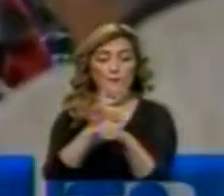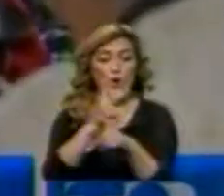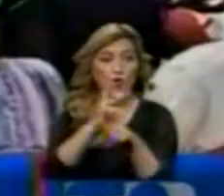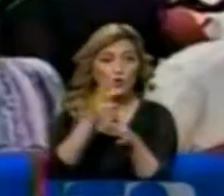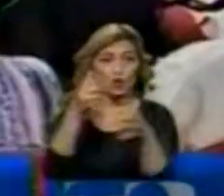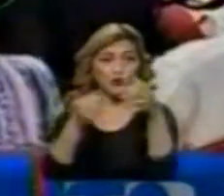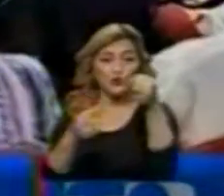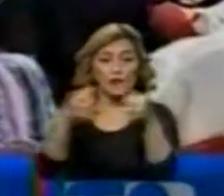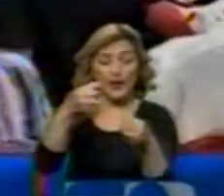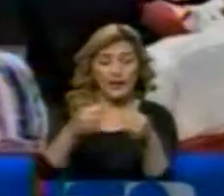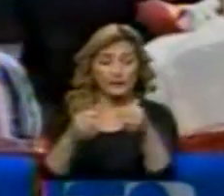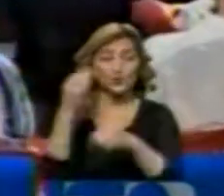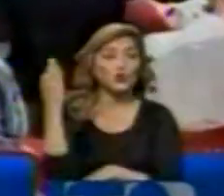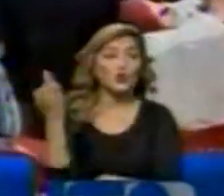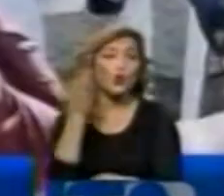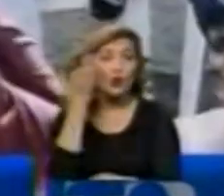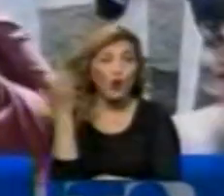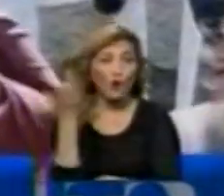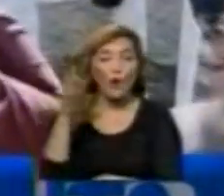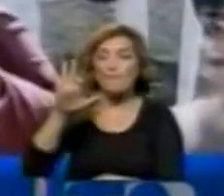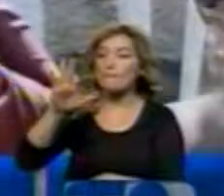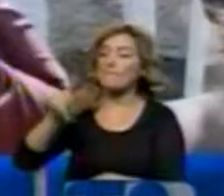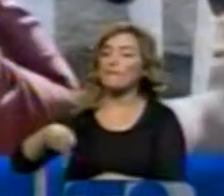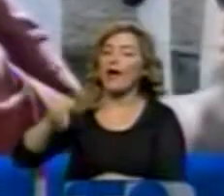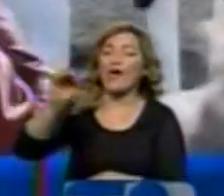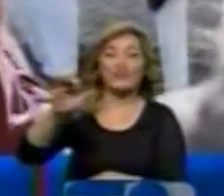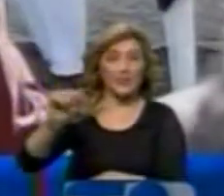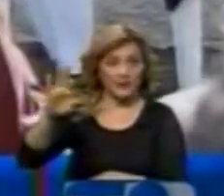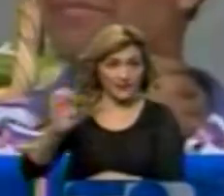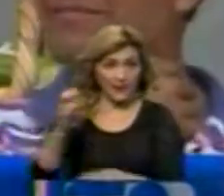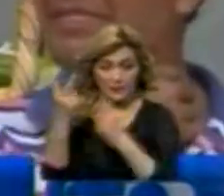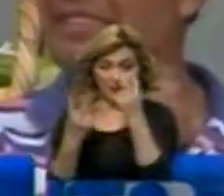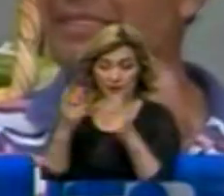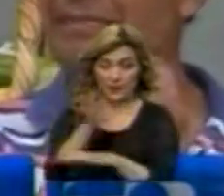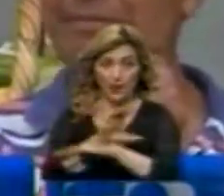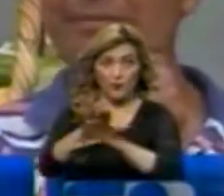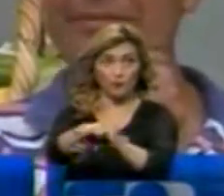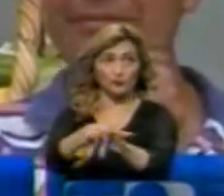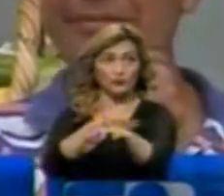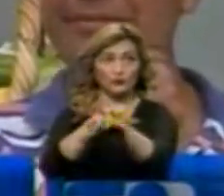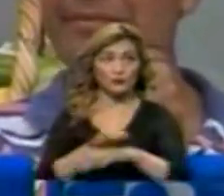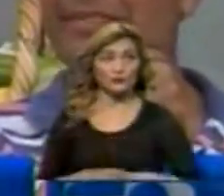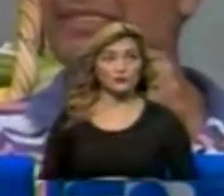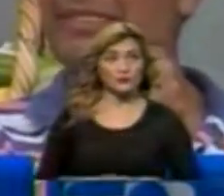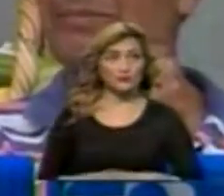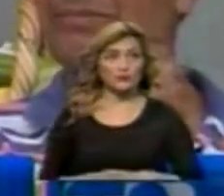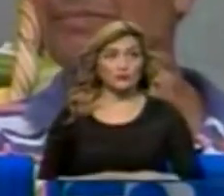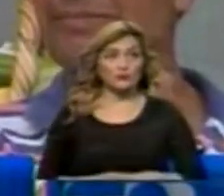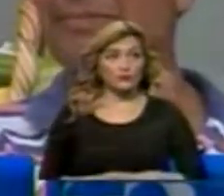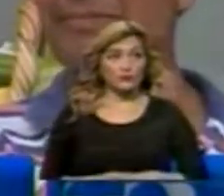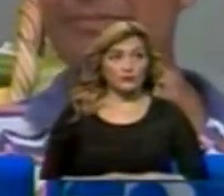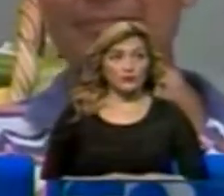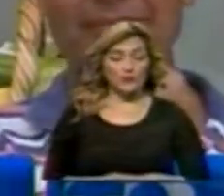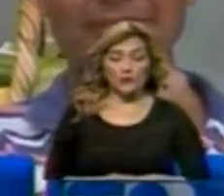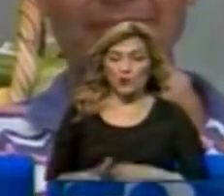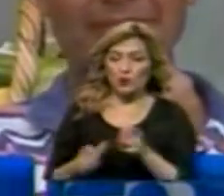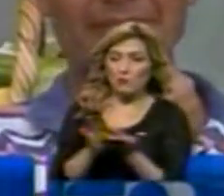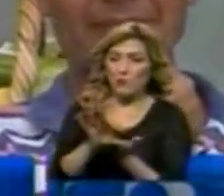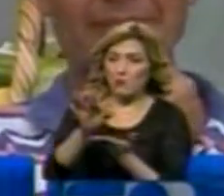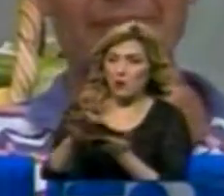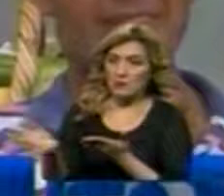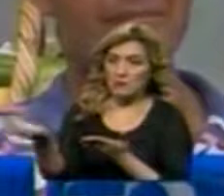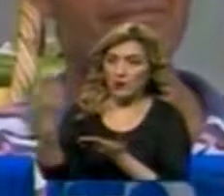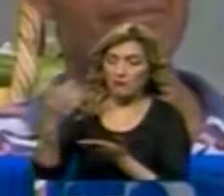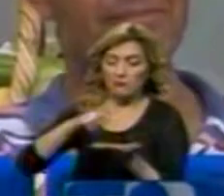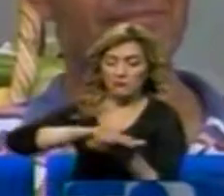leche. Y también en Tungurahua, en Patate, visitó a agricultores. El que ustedes hayan venido aquí a reunirse con el pueblo, con las